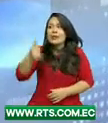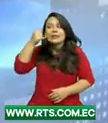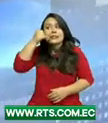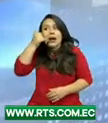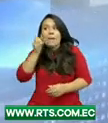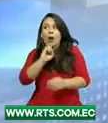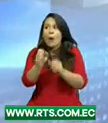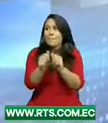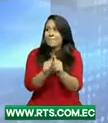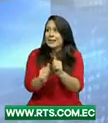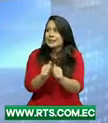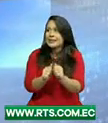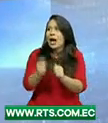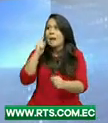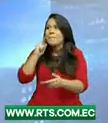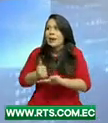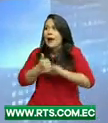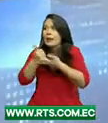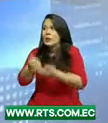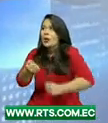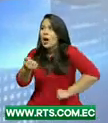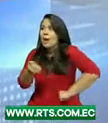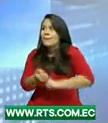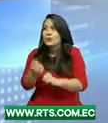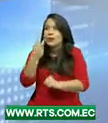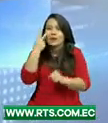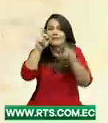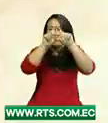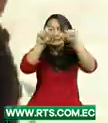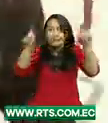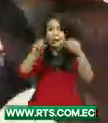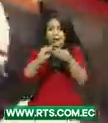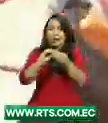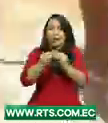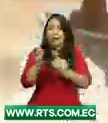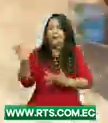afectadas en este lamentable hecho, informó Julio César Saona.